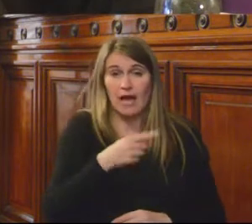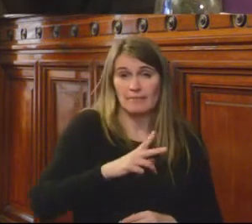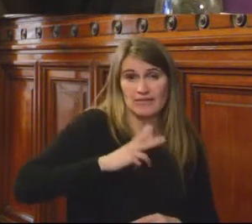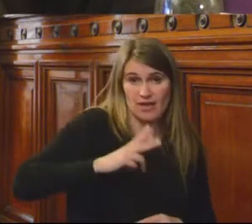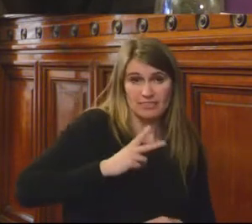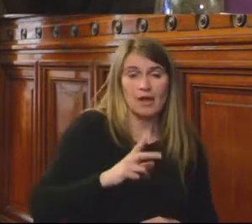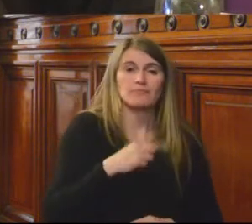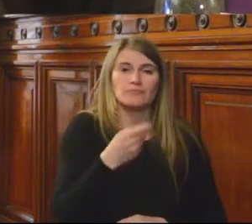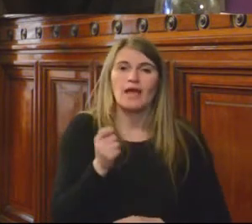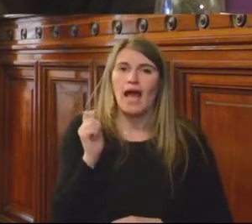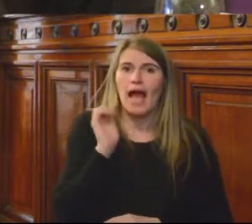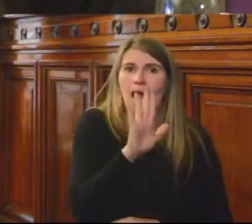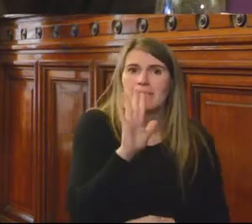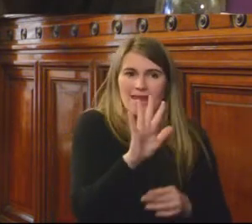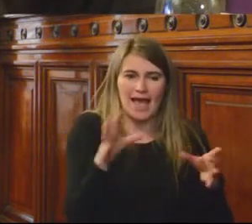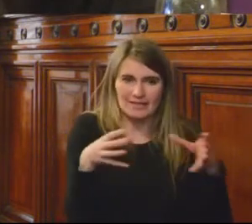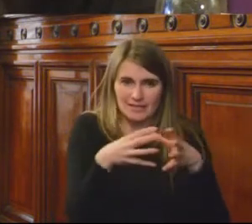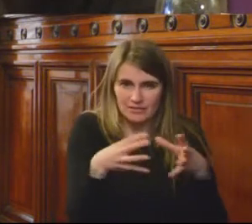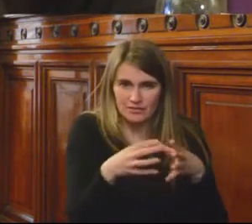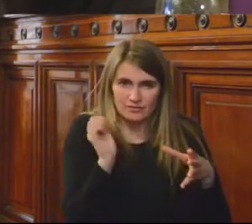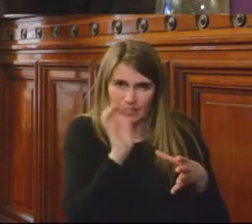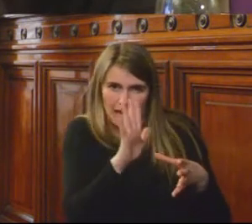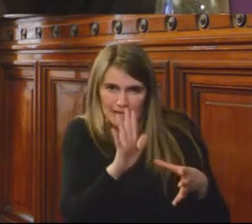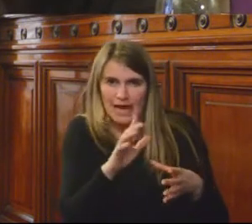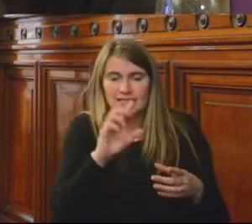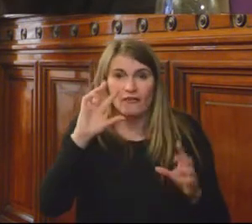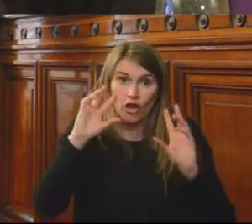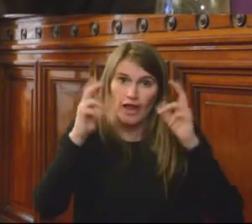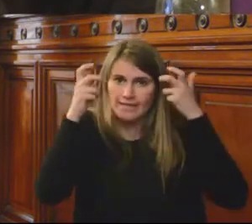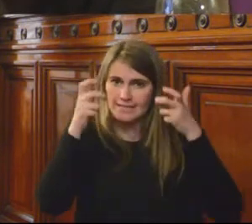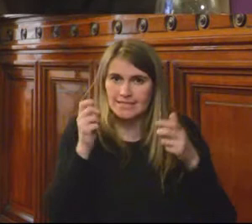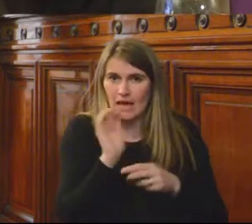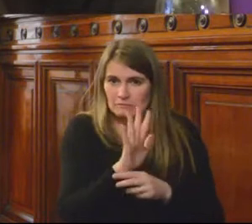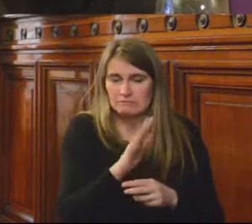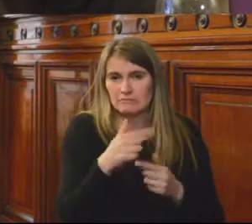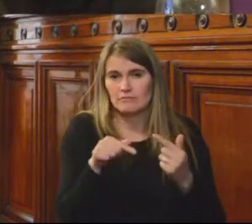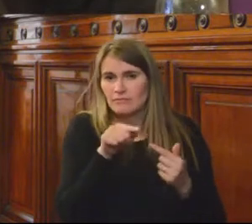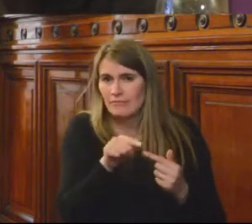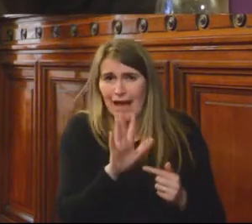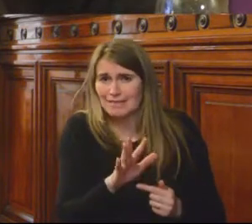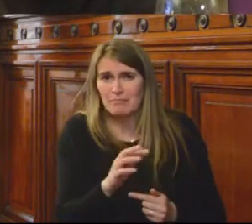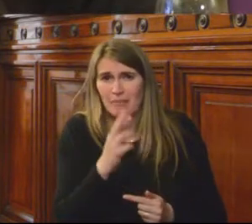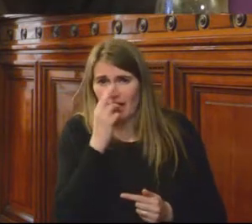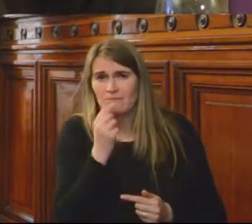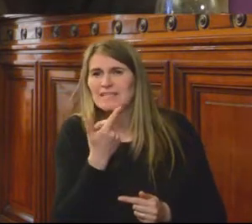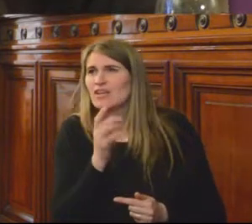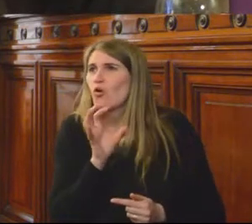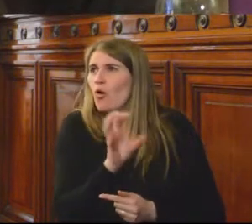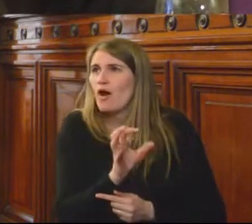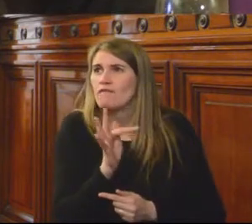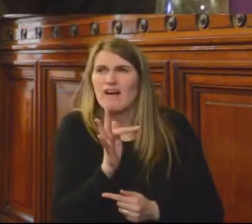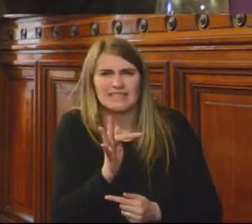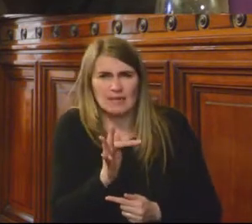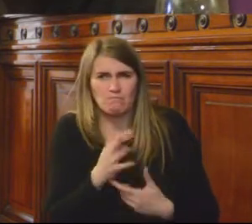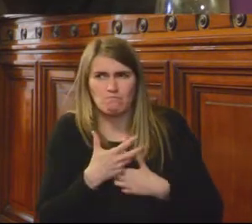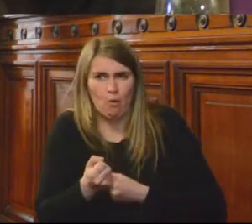amenaza a determinados sectores de la población, entre otras expresiones de la violencia insurreccional de corte claramente fascista que se ha reiterado en tres oportunidades en